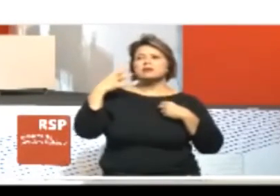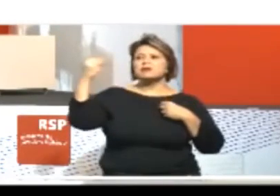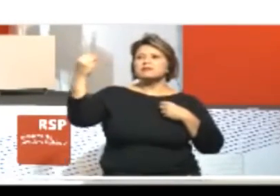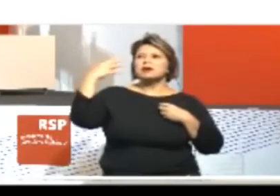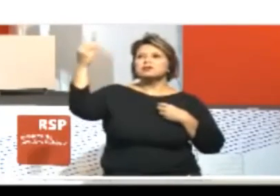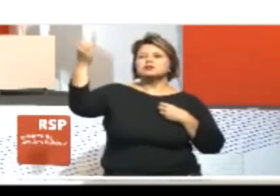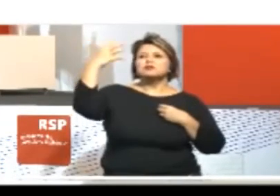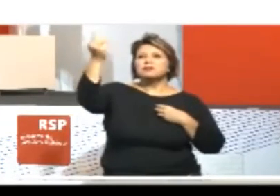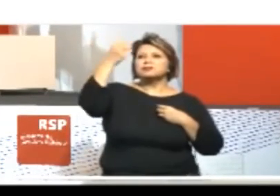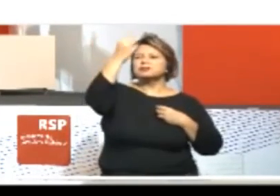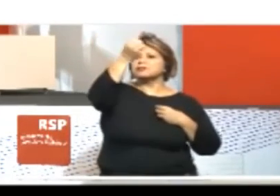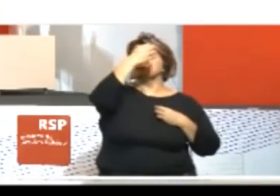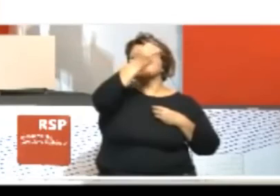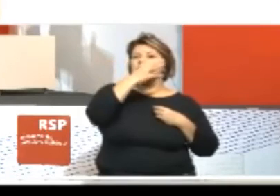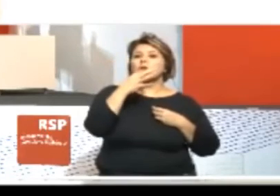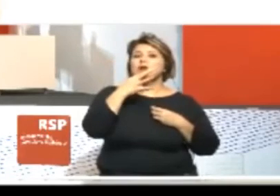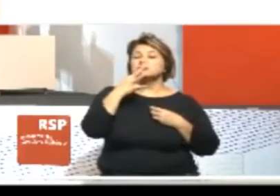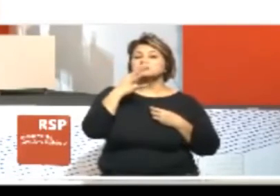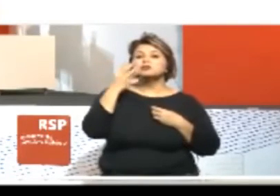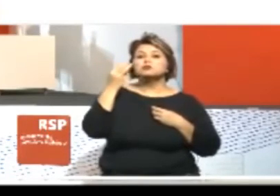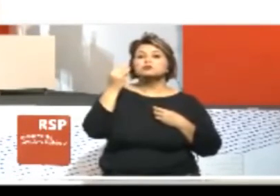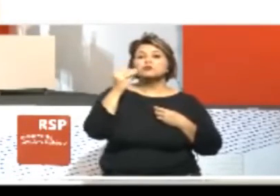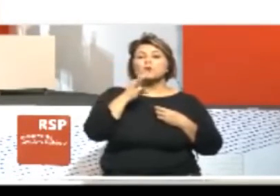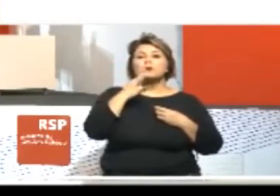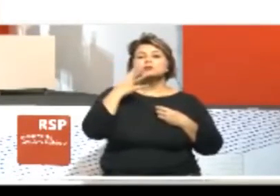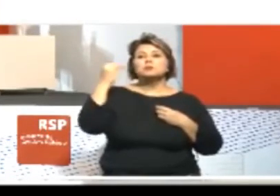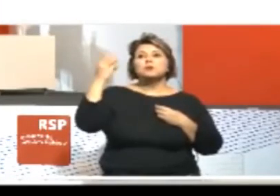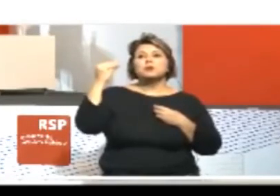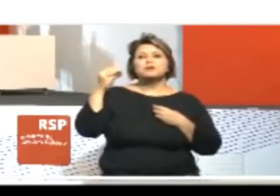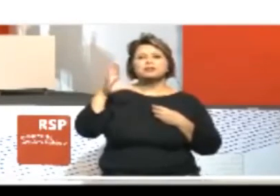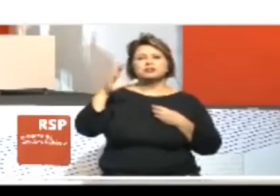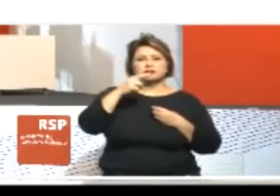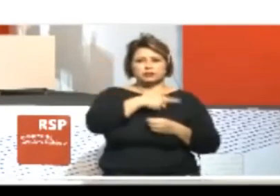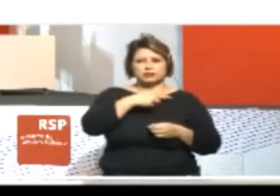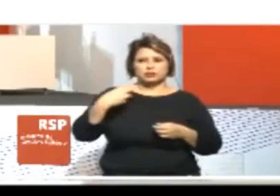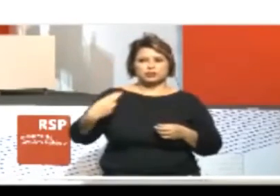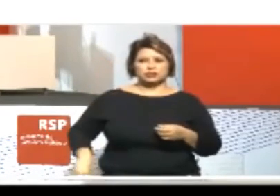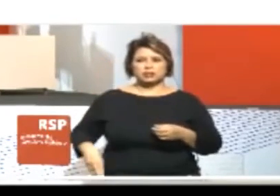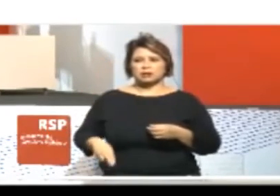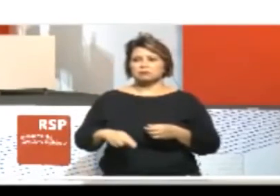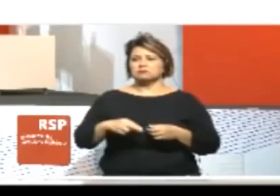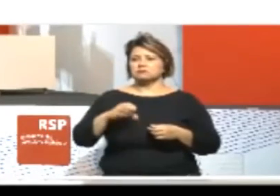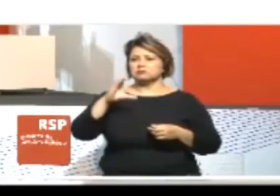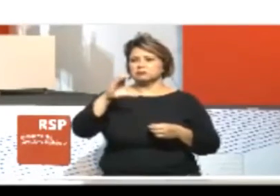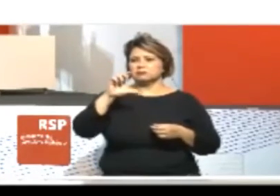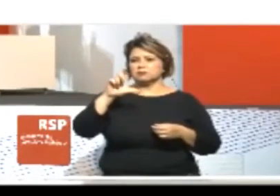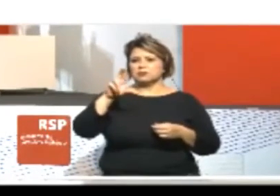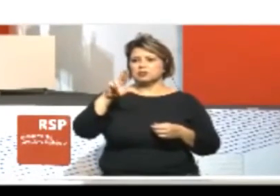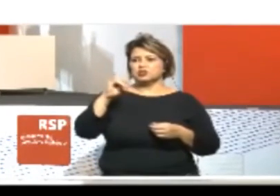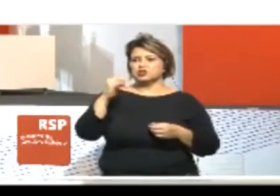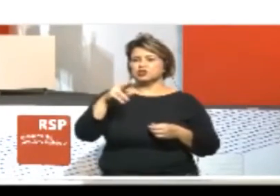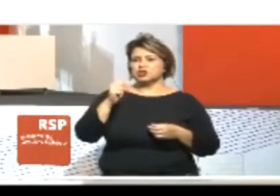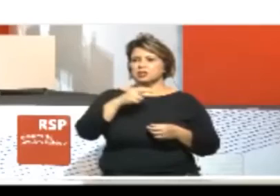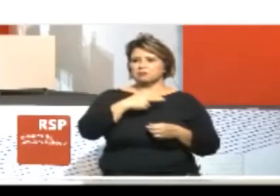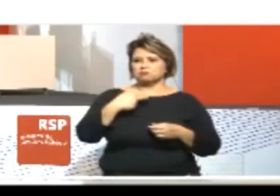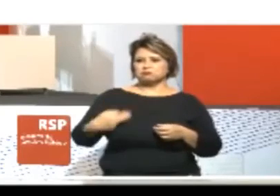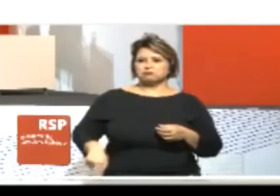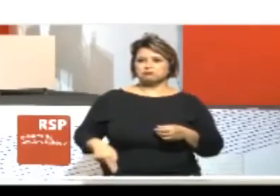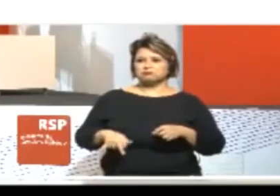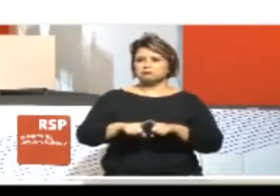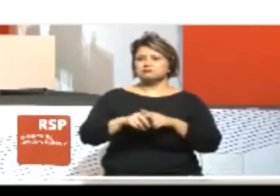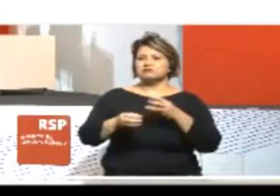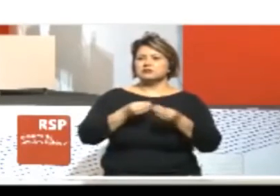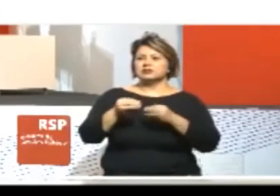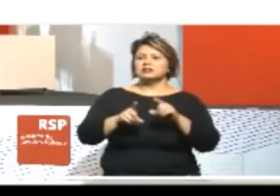viajan mucho a la China. La China últimamente está dando muchos programas de capacitación a los gobiernos locales